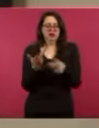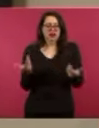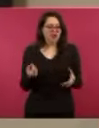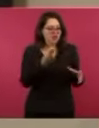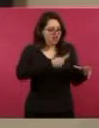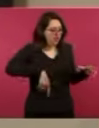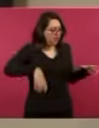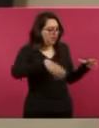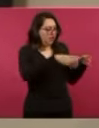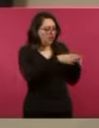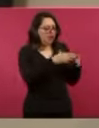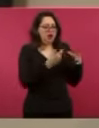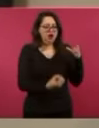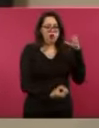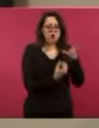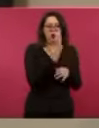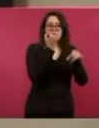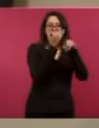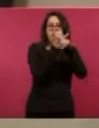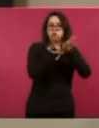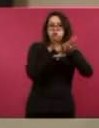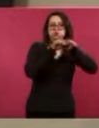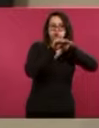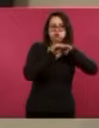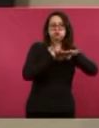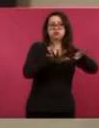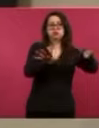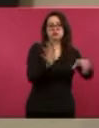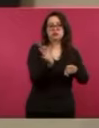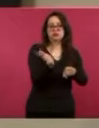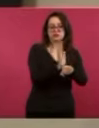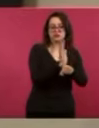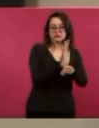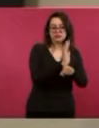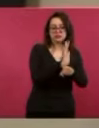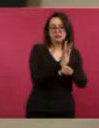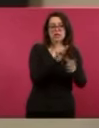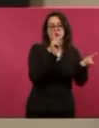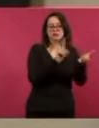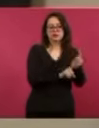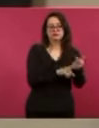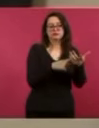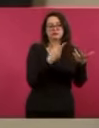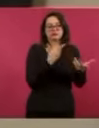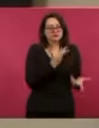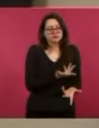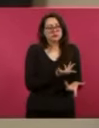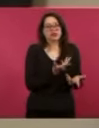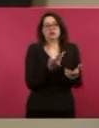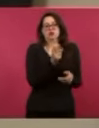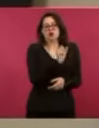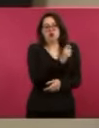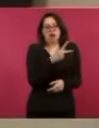lanzamiento de nuestro querido Calimán en cine y en las series de plataforma. Por todo este